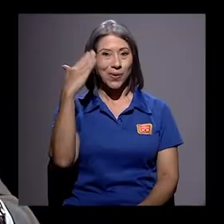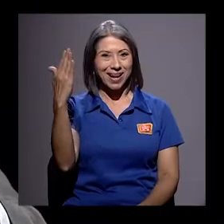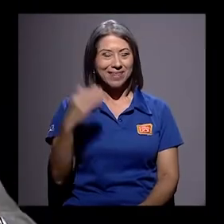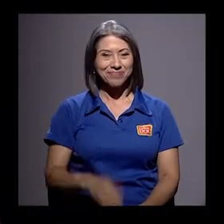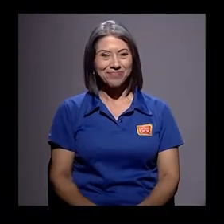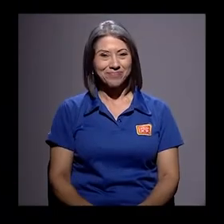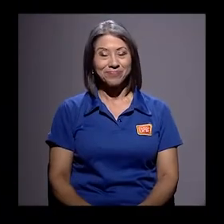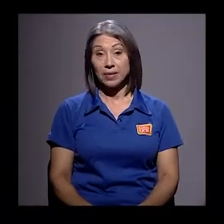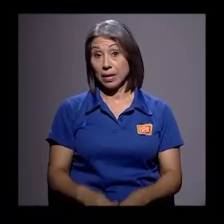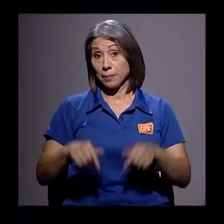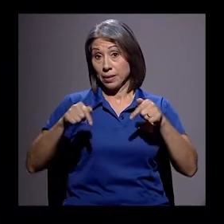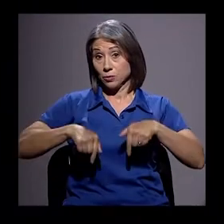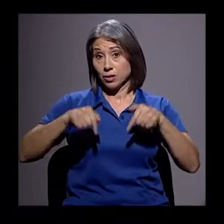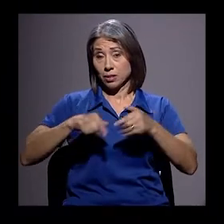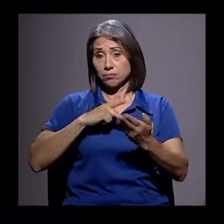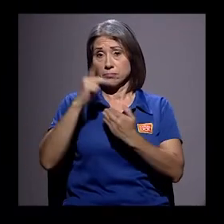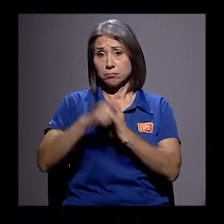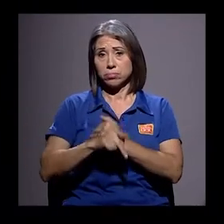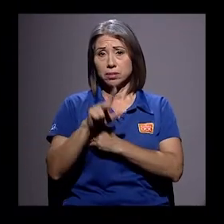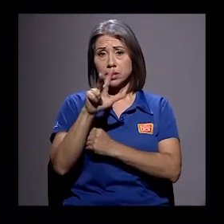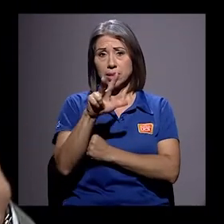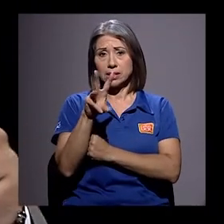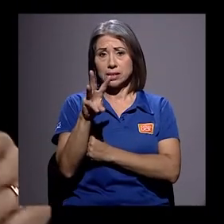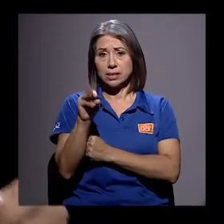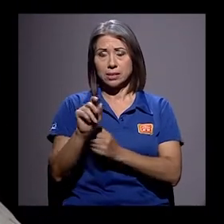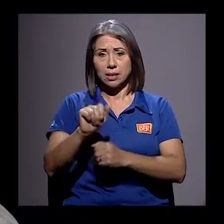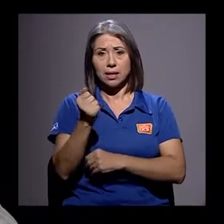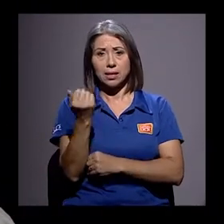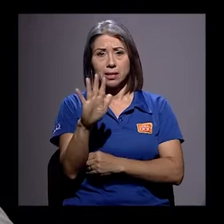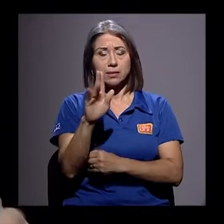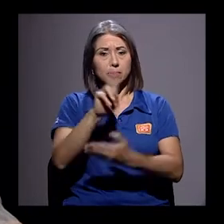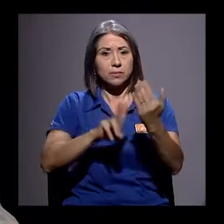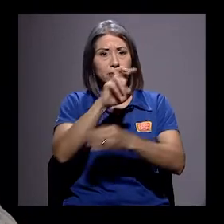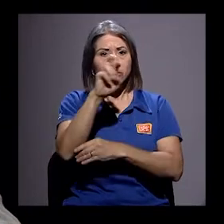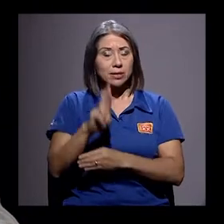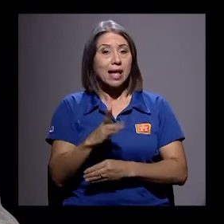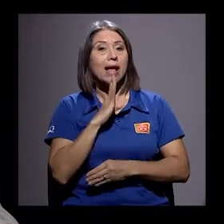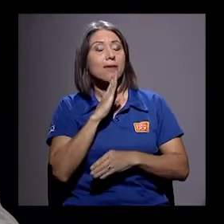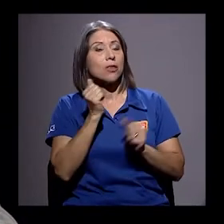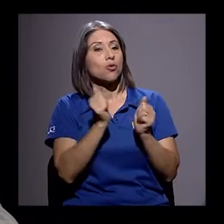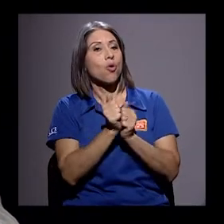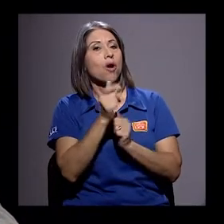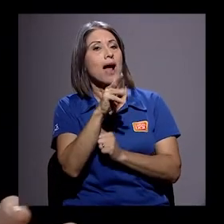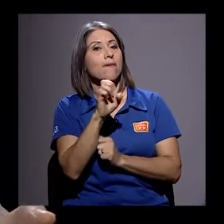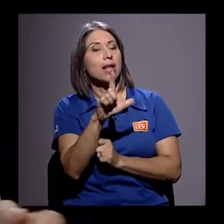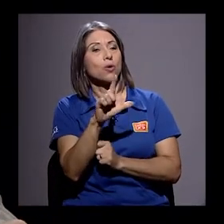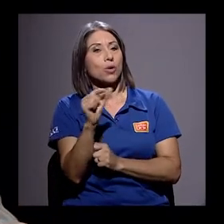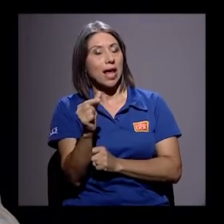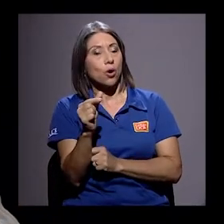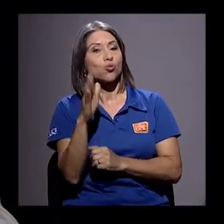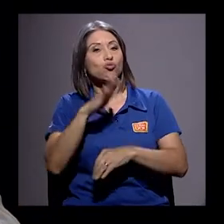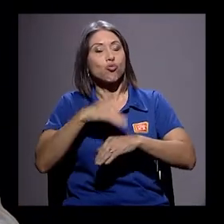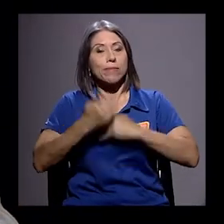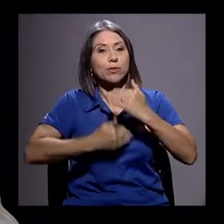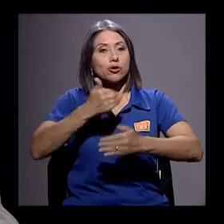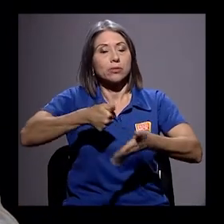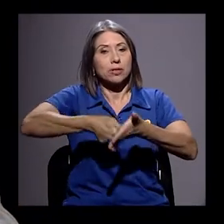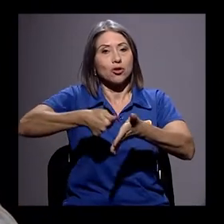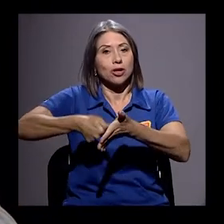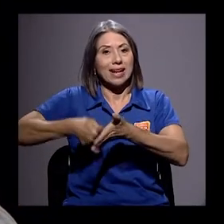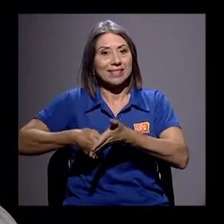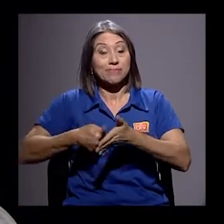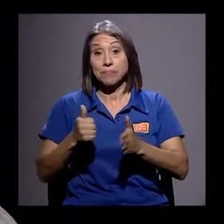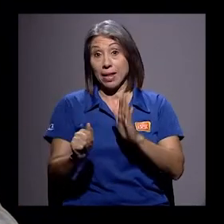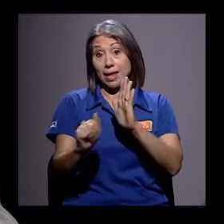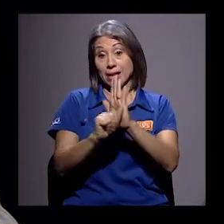hola venimos acá a 360 canal que es universidad de costa rica estoy hablando con abri gordián co sobre procesos electorales y casualmente